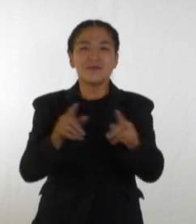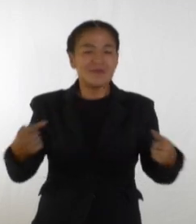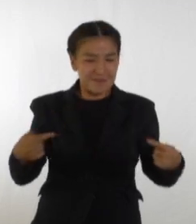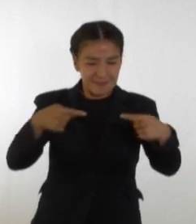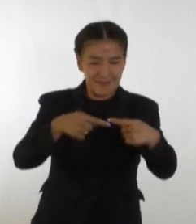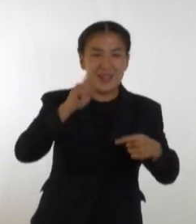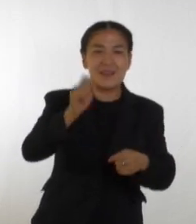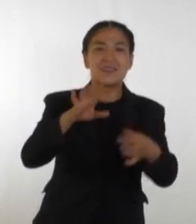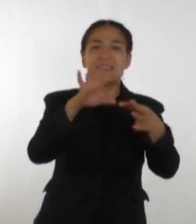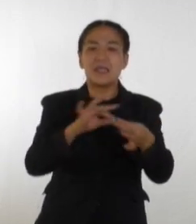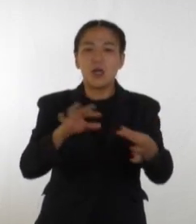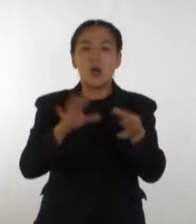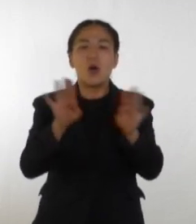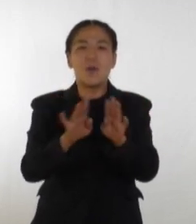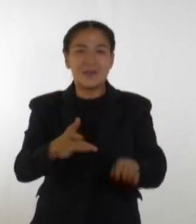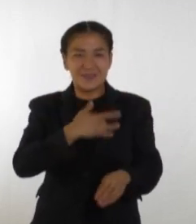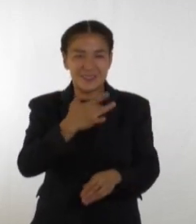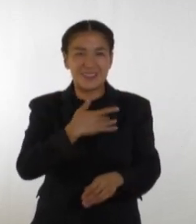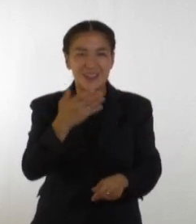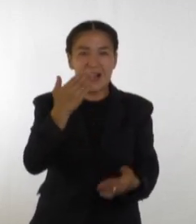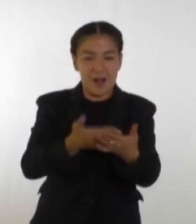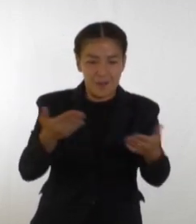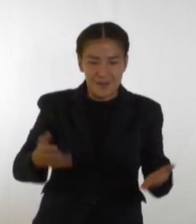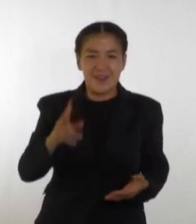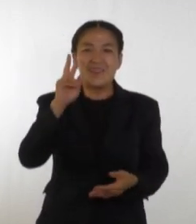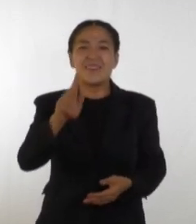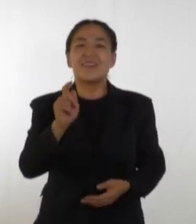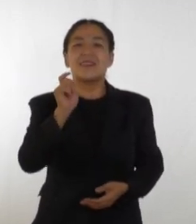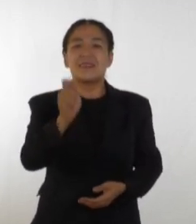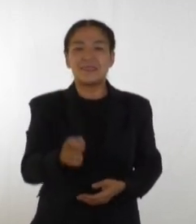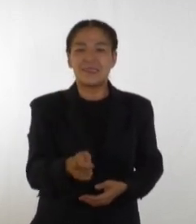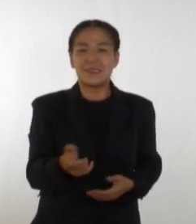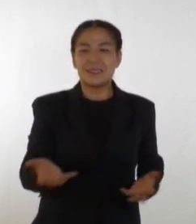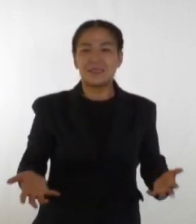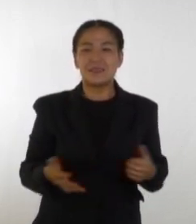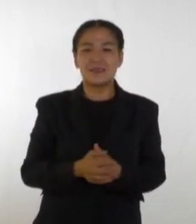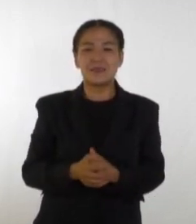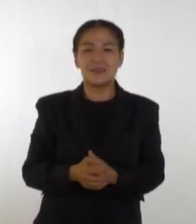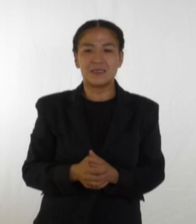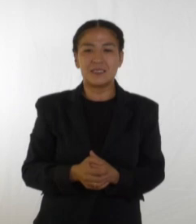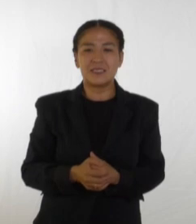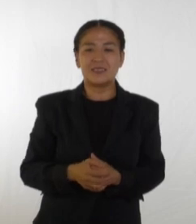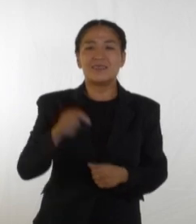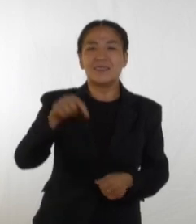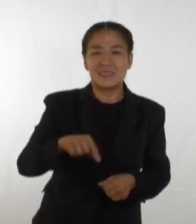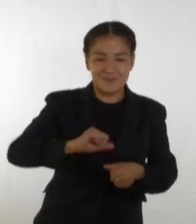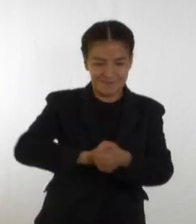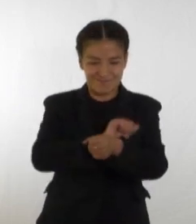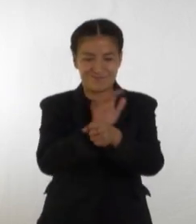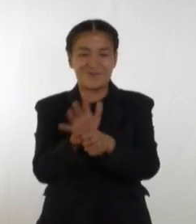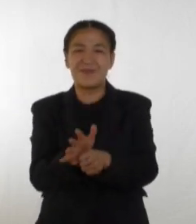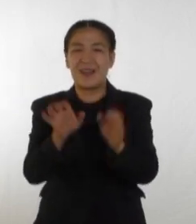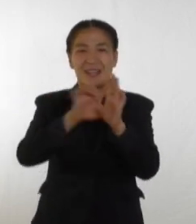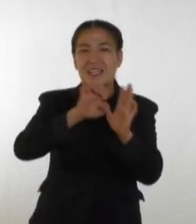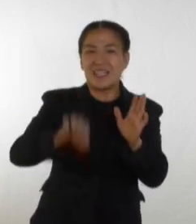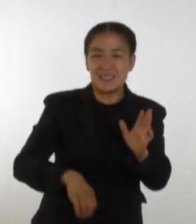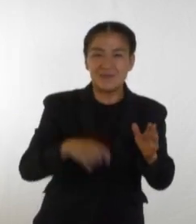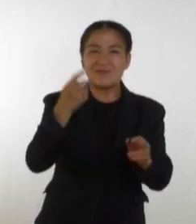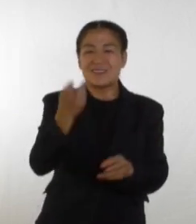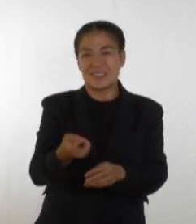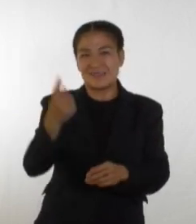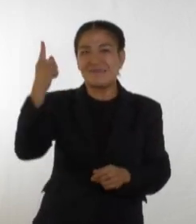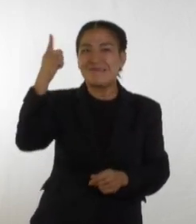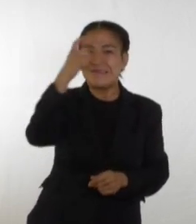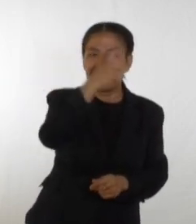queda muy en contexto de la situación que estamos viviendo actualmente, donde estamos viviendo esta pandemia, por